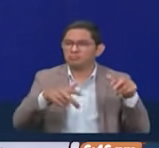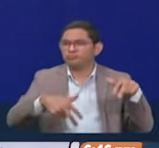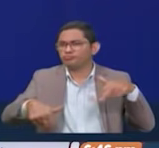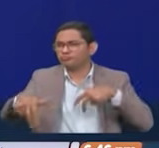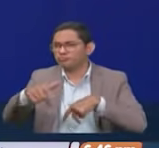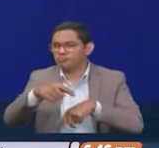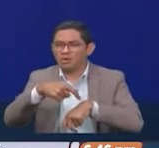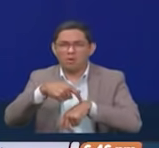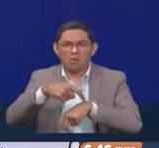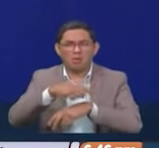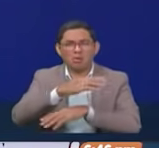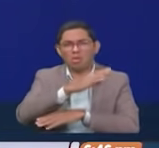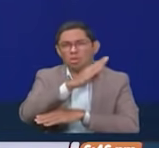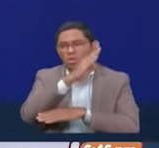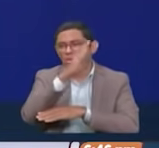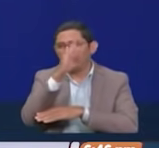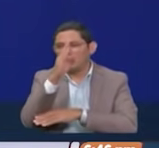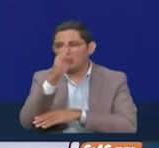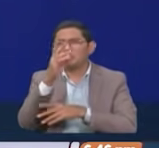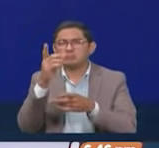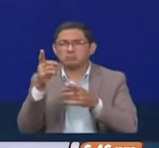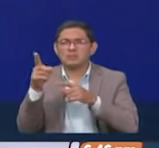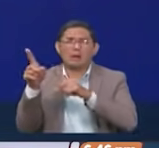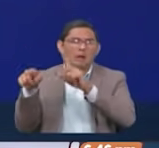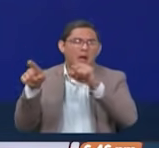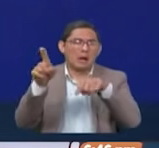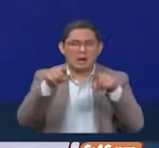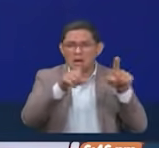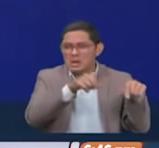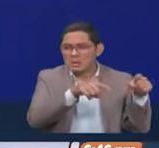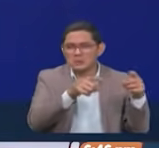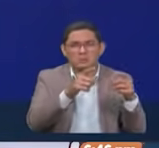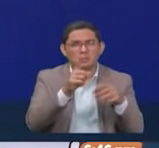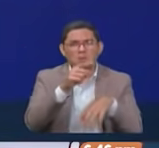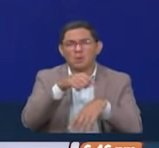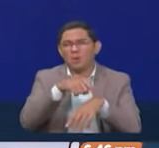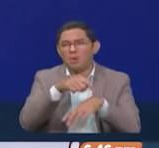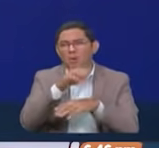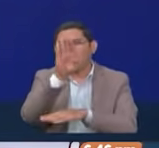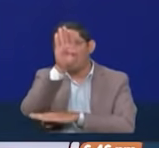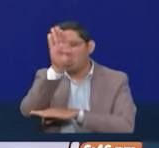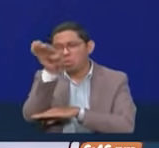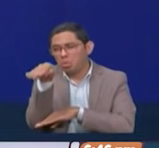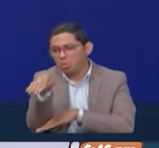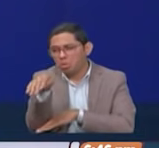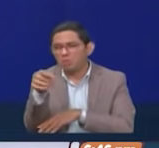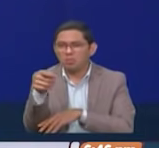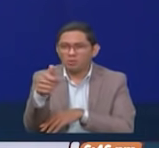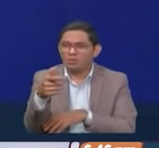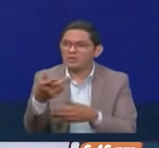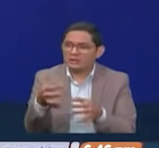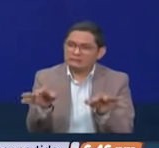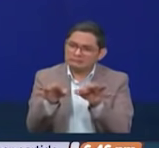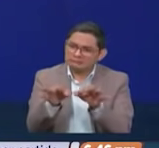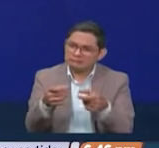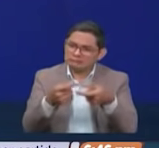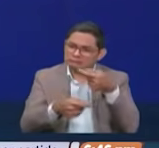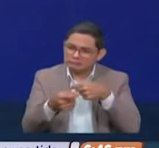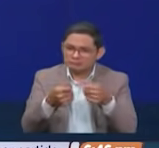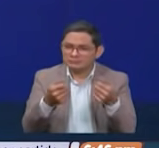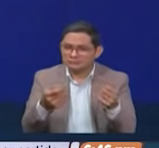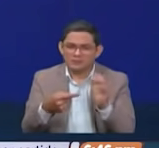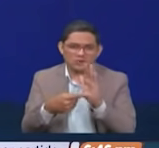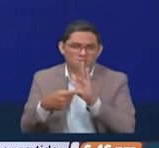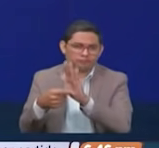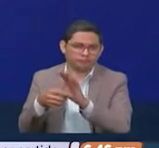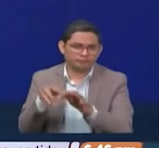toques que quedan en gran parte del país con el objetivo de acelerar la reactivación económica de